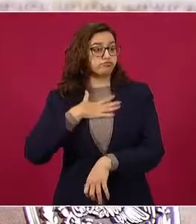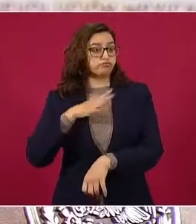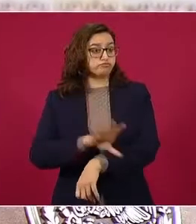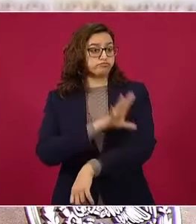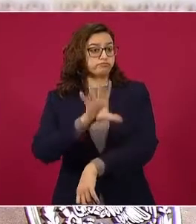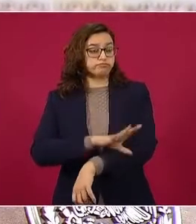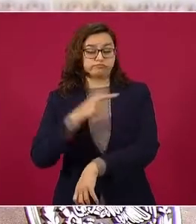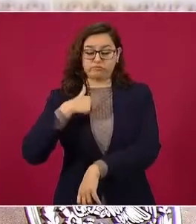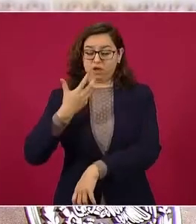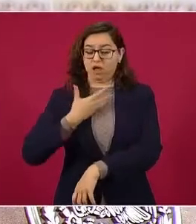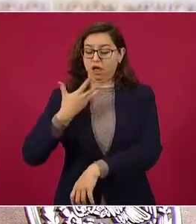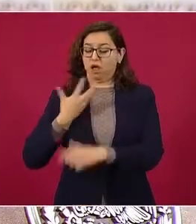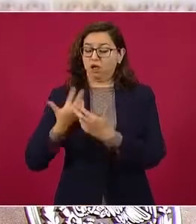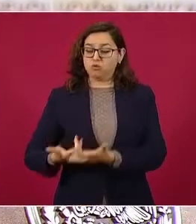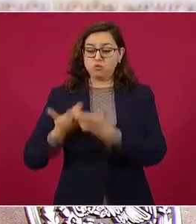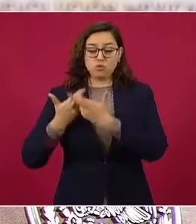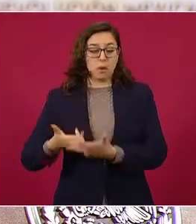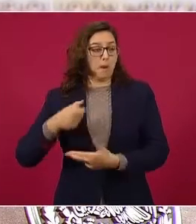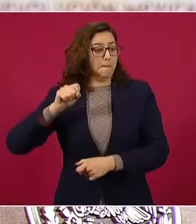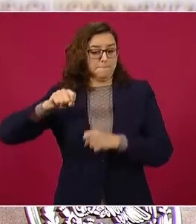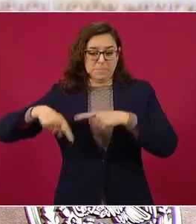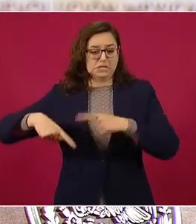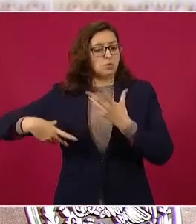que sea autoabasto,